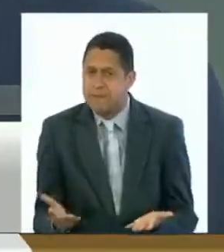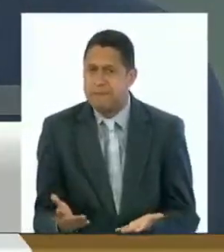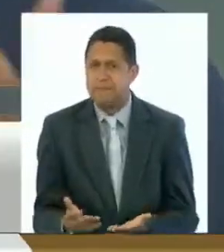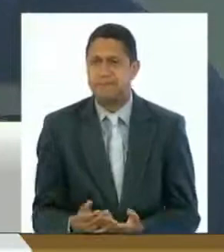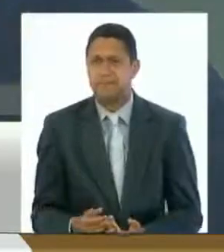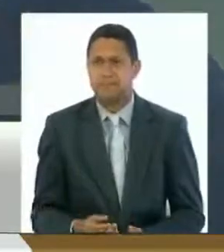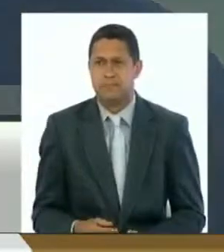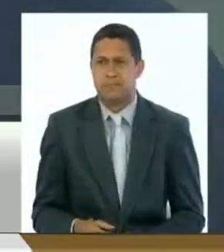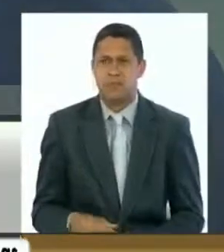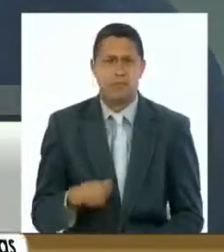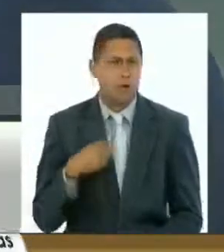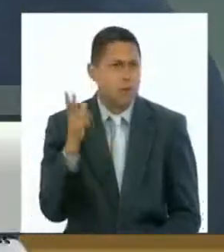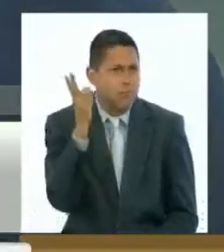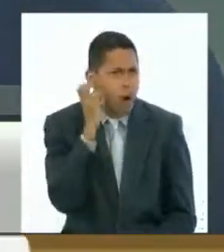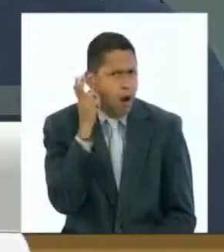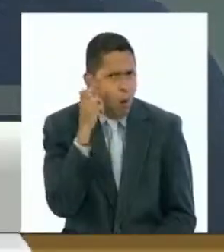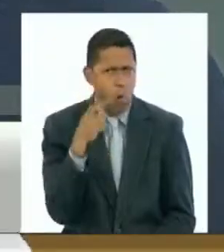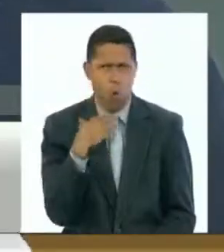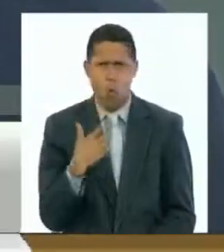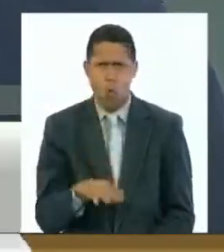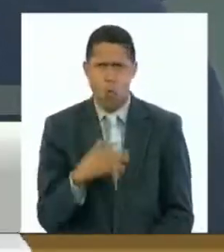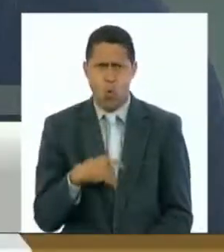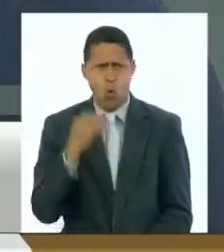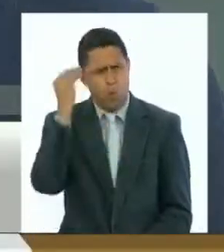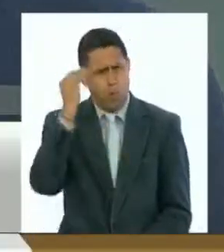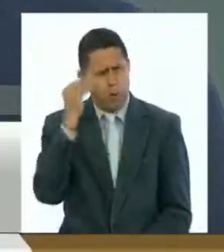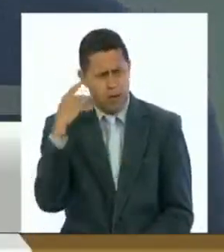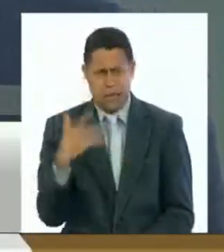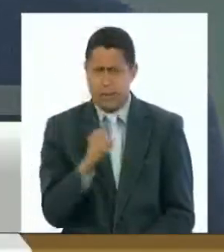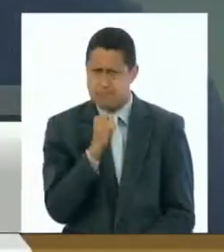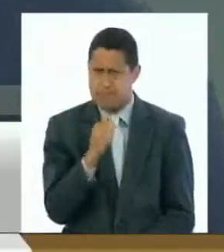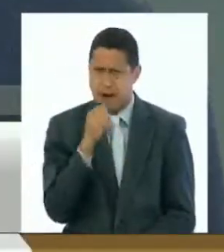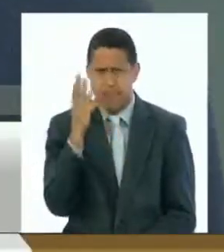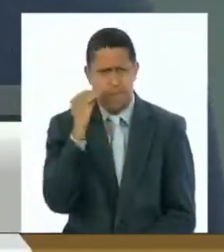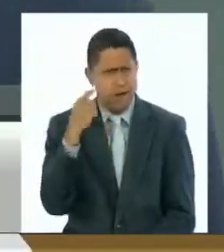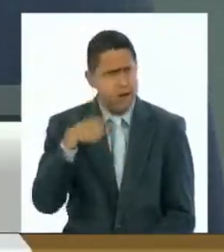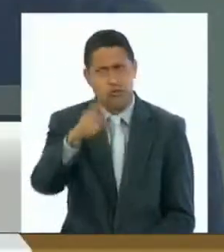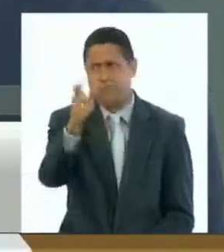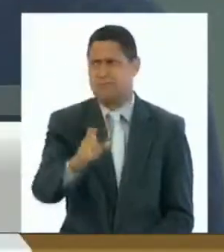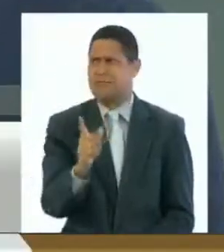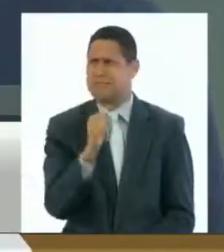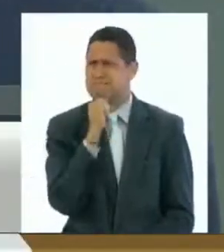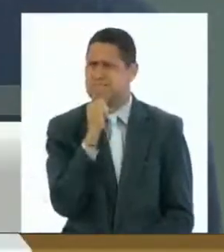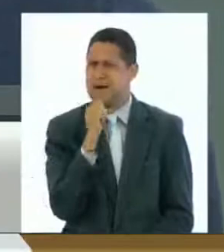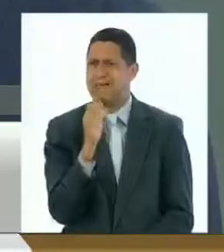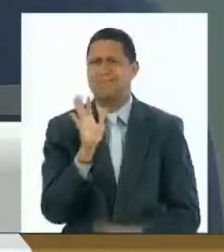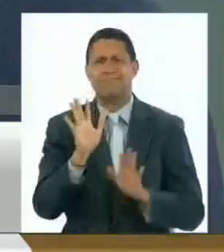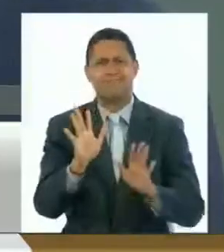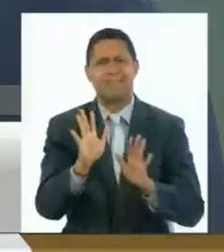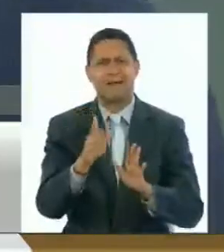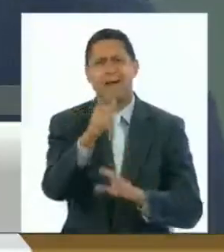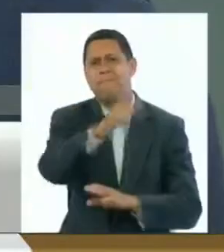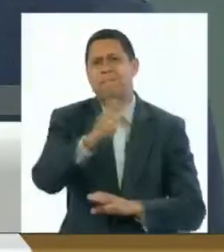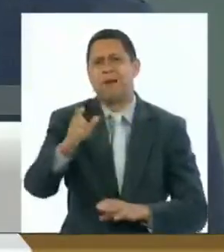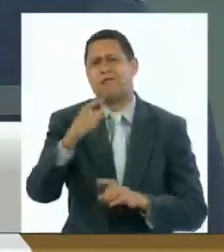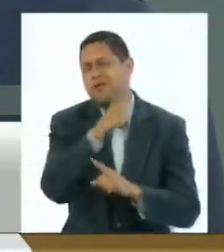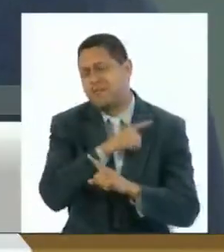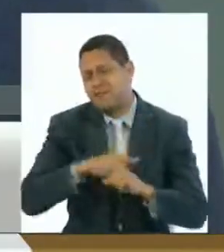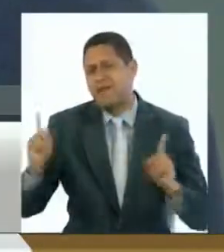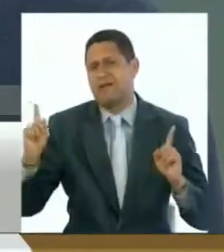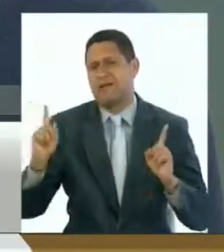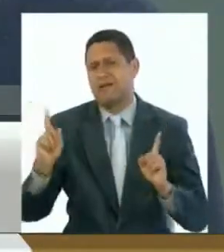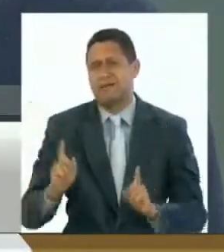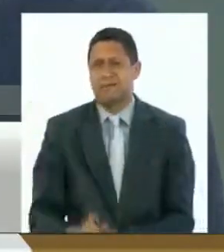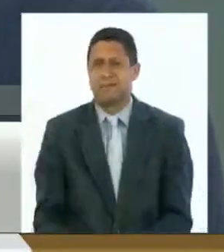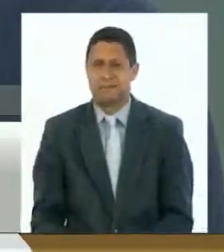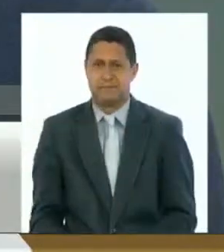ha escuchado cuentos, que se crean expectativas en base a experiencias de otras personas. Uh-huh. Yo lo que le digo es que cada paciente es totalmente